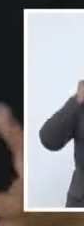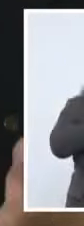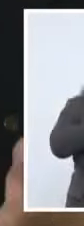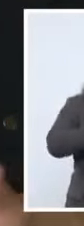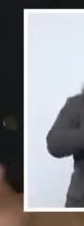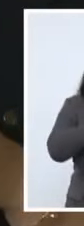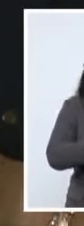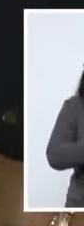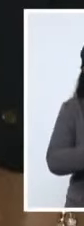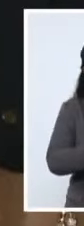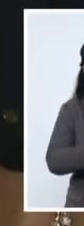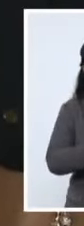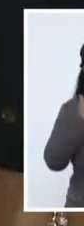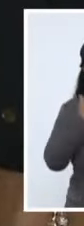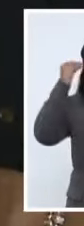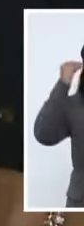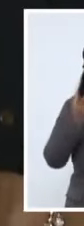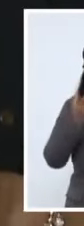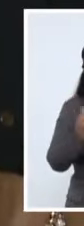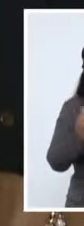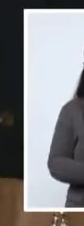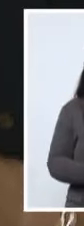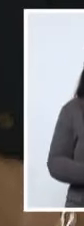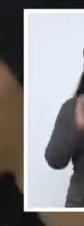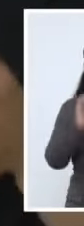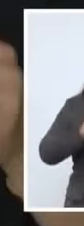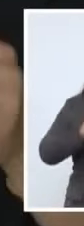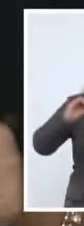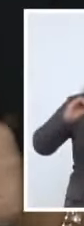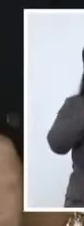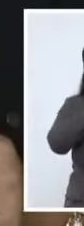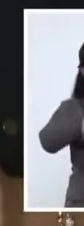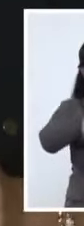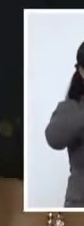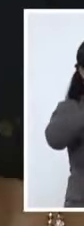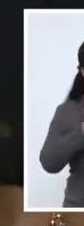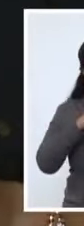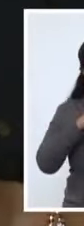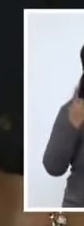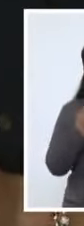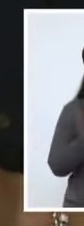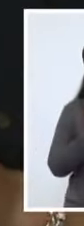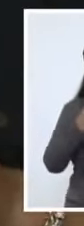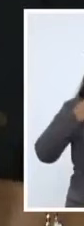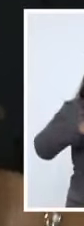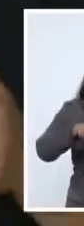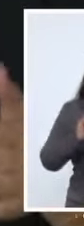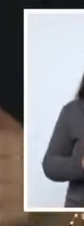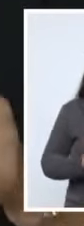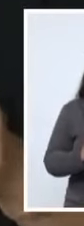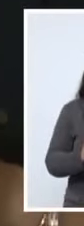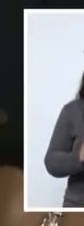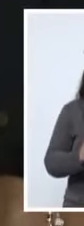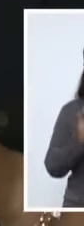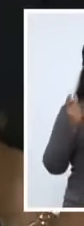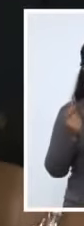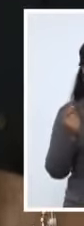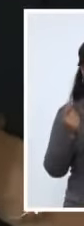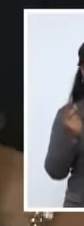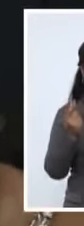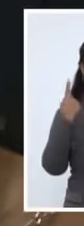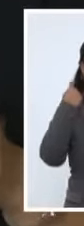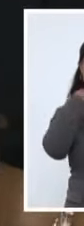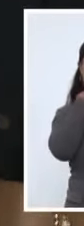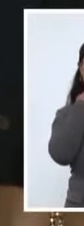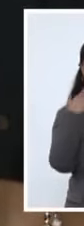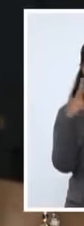la sesión matutina de la Asamblea Nacional del Poder Popular. Espere más información sobre la liquidación del presupuesto de 2020, así